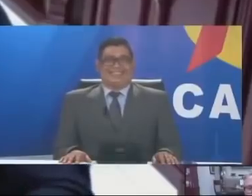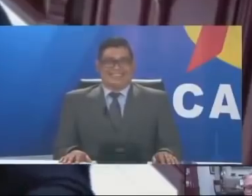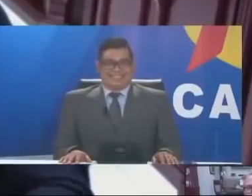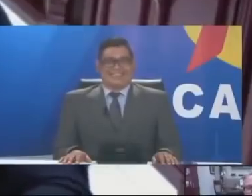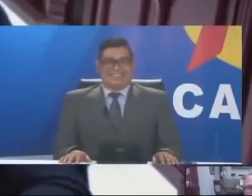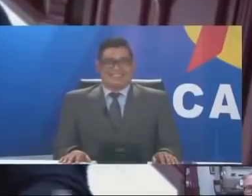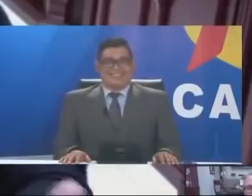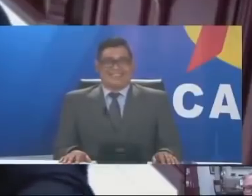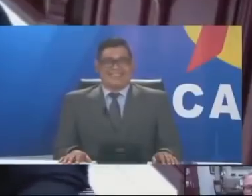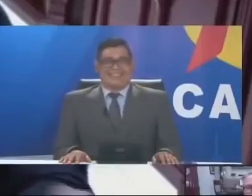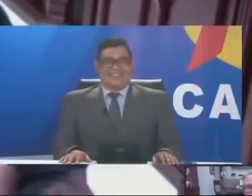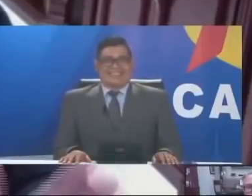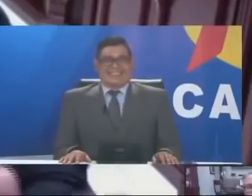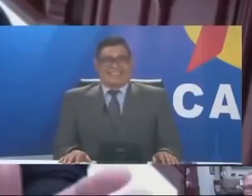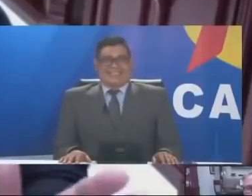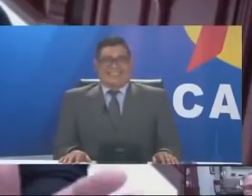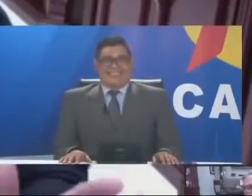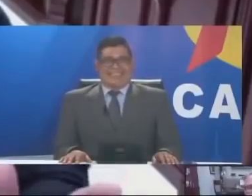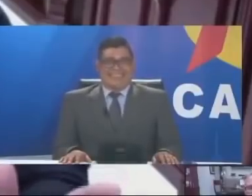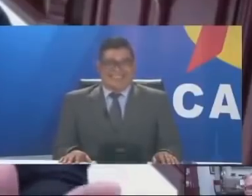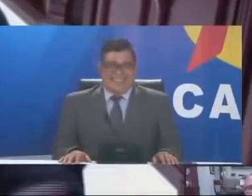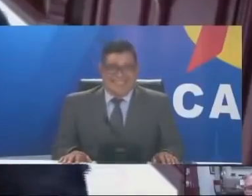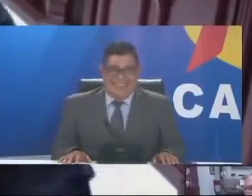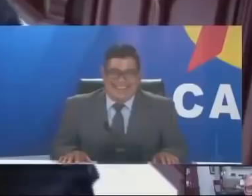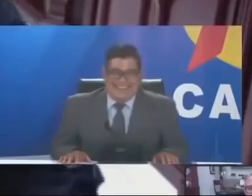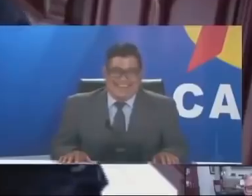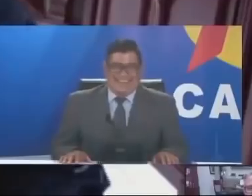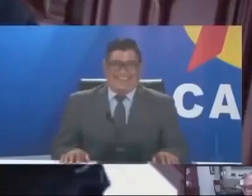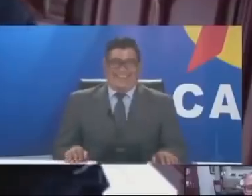amistad casi divorciada pero funciona